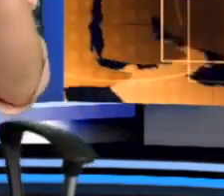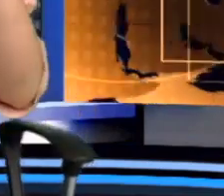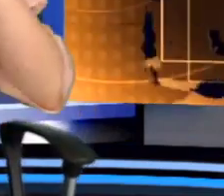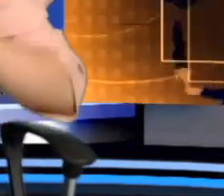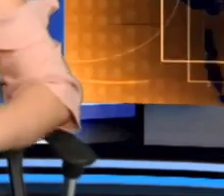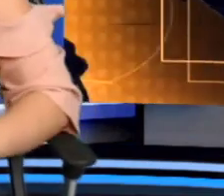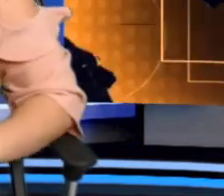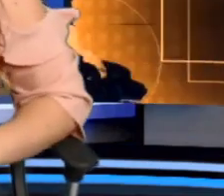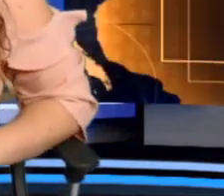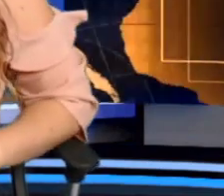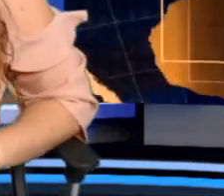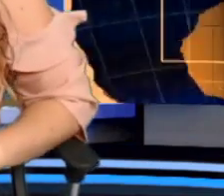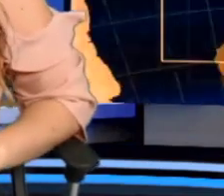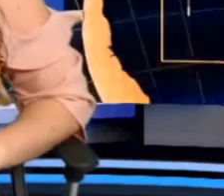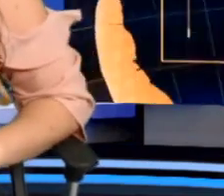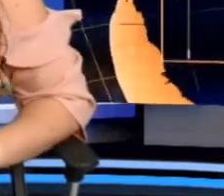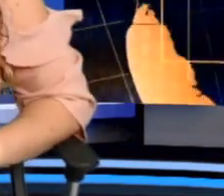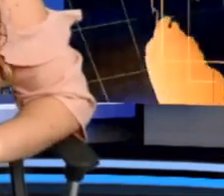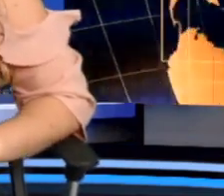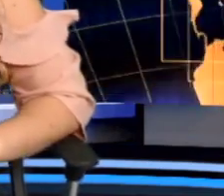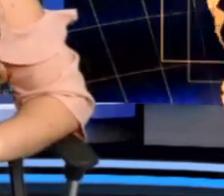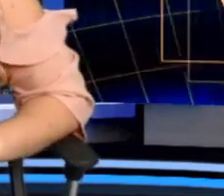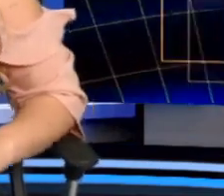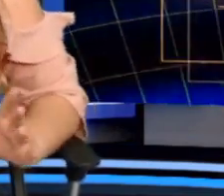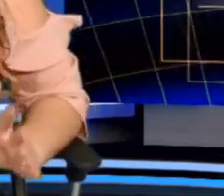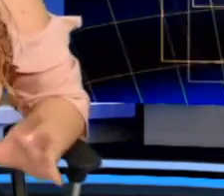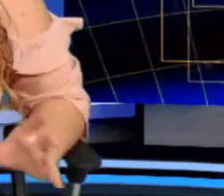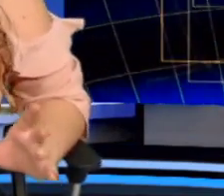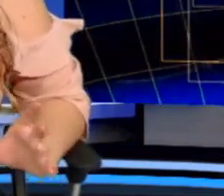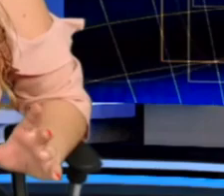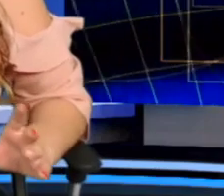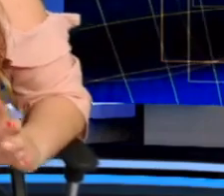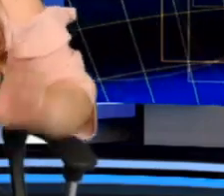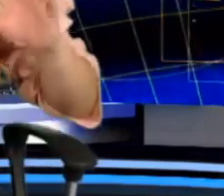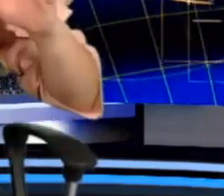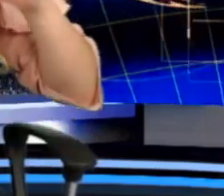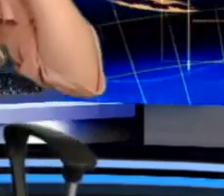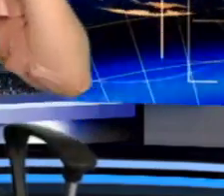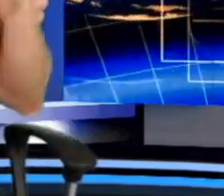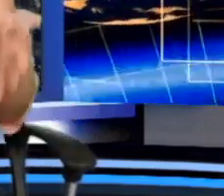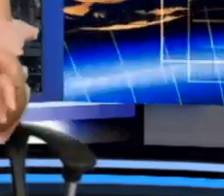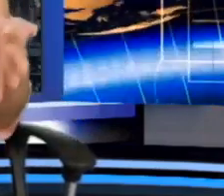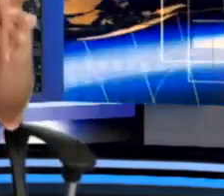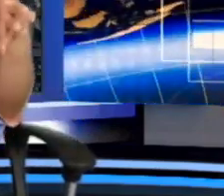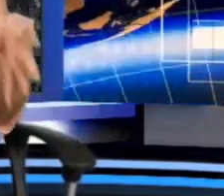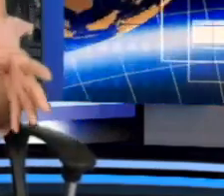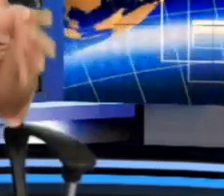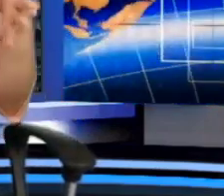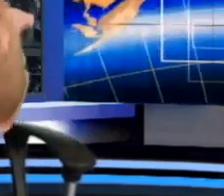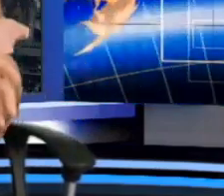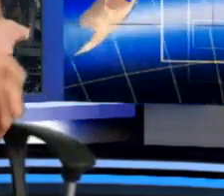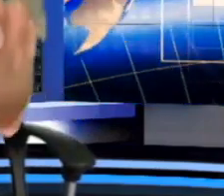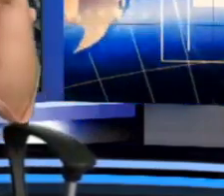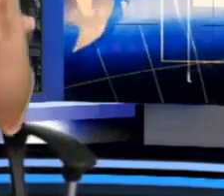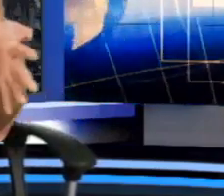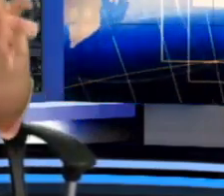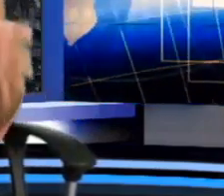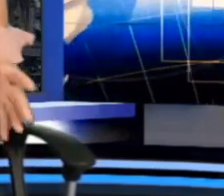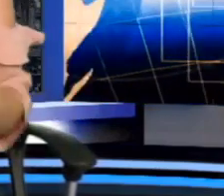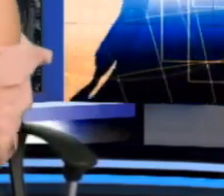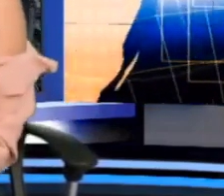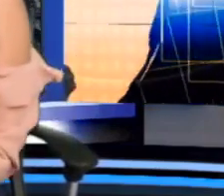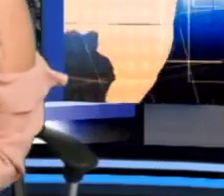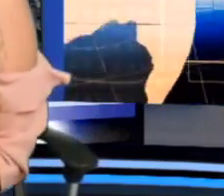Federalista. ¿Para qué quieren más dinero? Para seguírselo clavando. Esa es la única respuesta y esa es la única explicación de por qué a